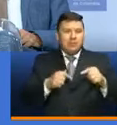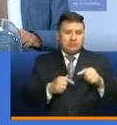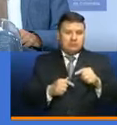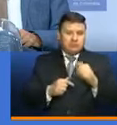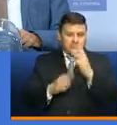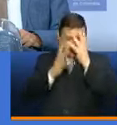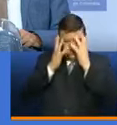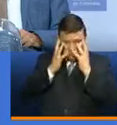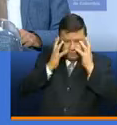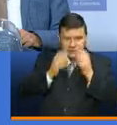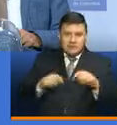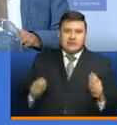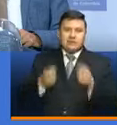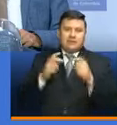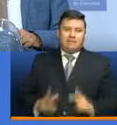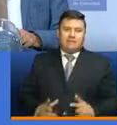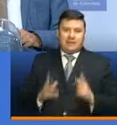cascos para la vida.